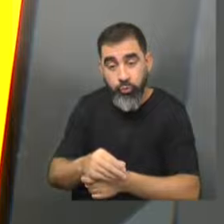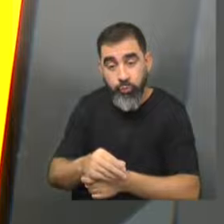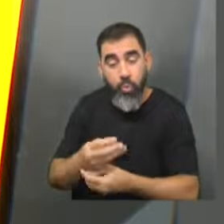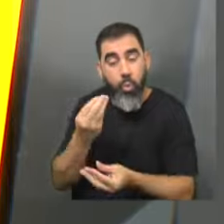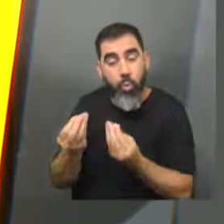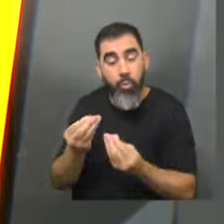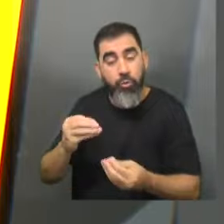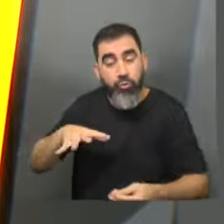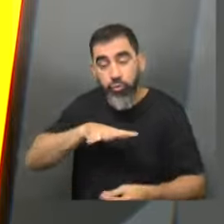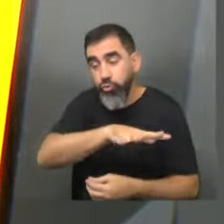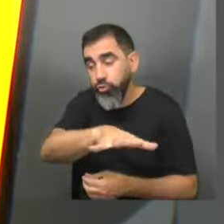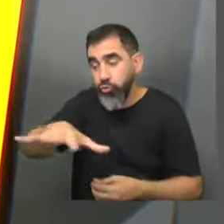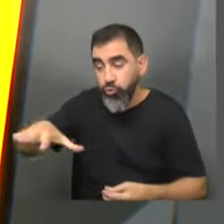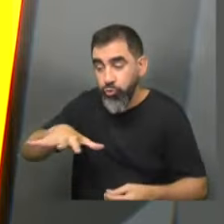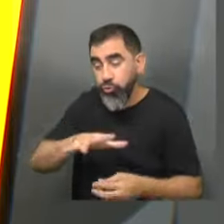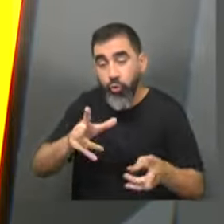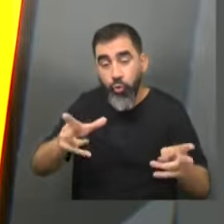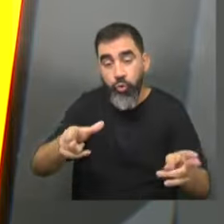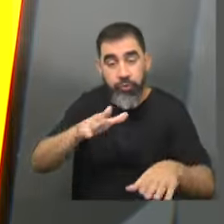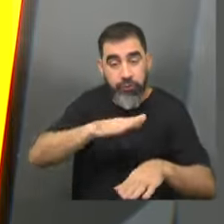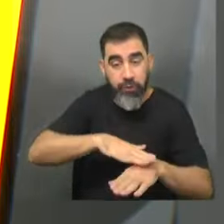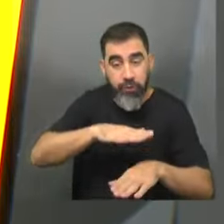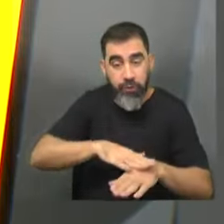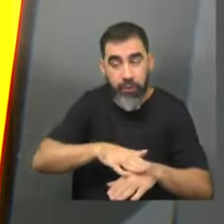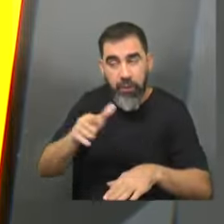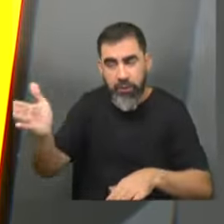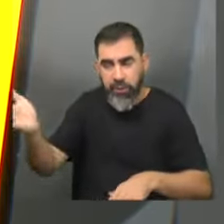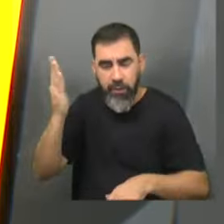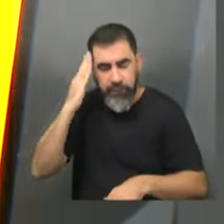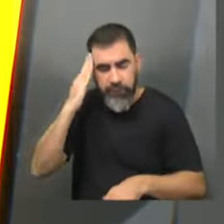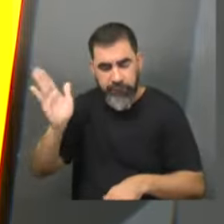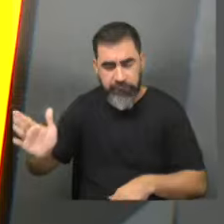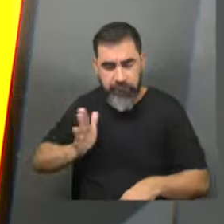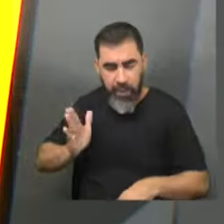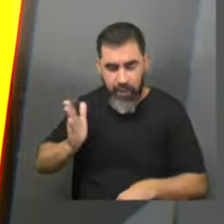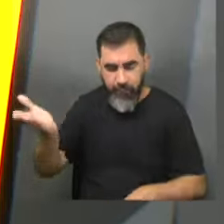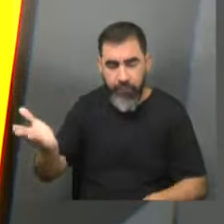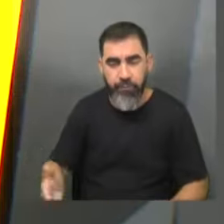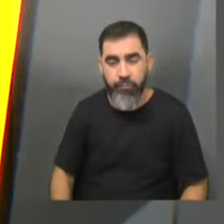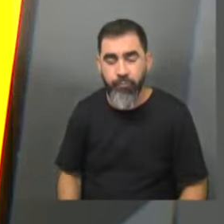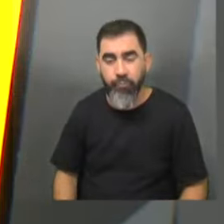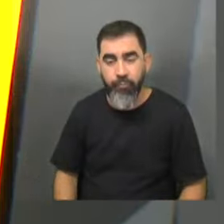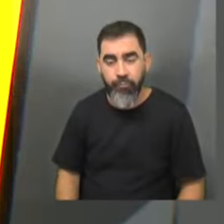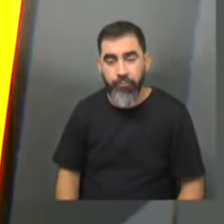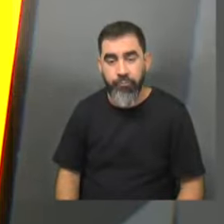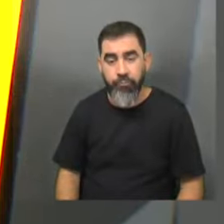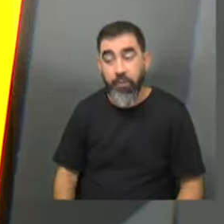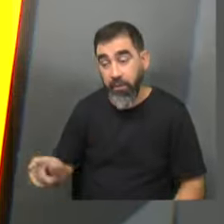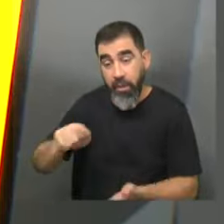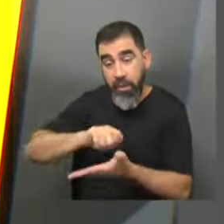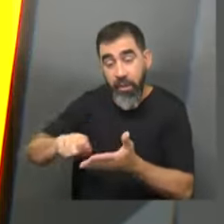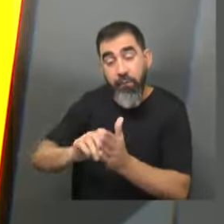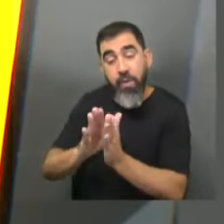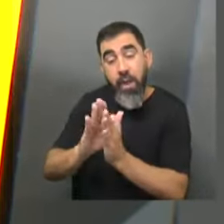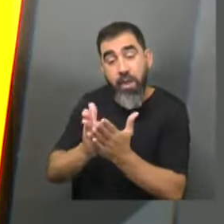cómo era la sociedad de la época. Y Andrea sabe mucho de este tema porque con Karina Erchini escribieron un libro sobre